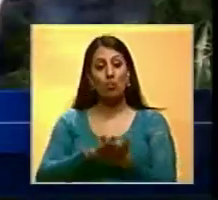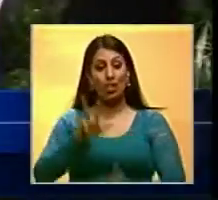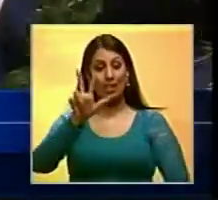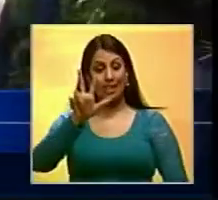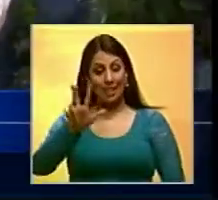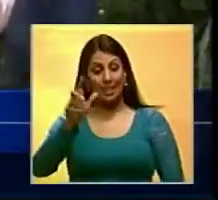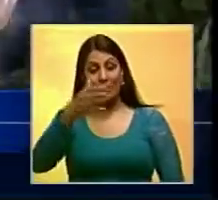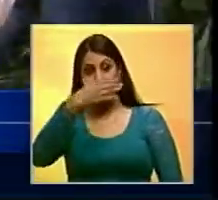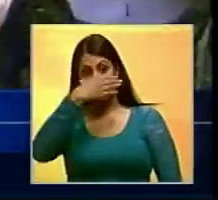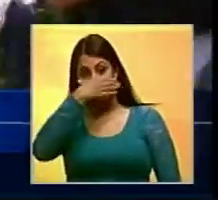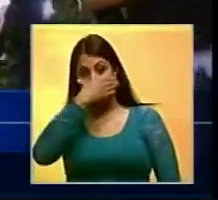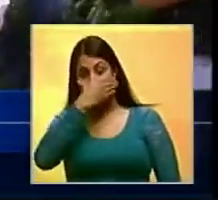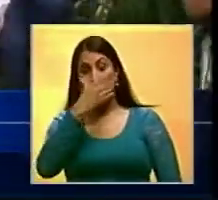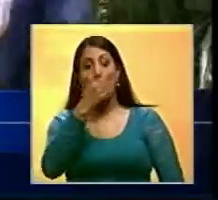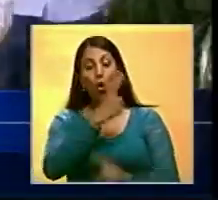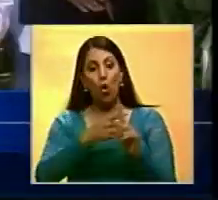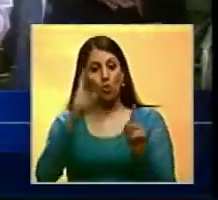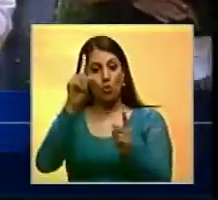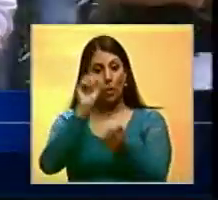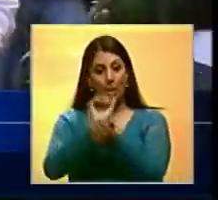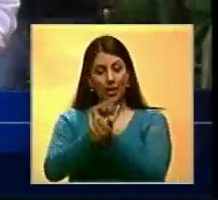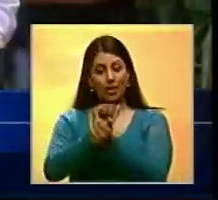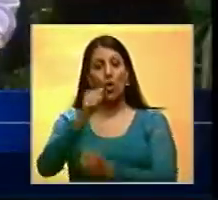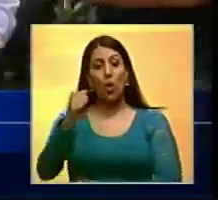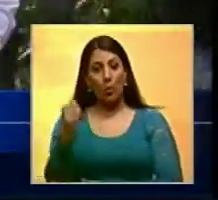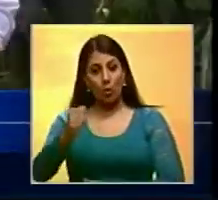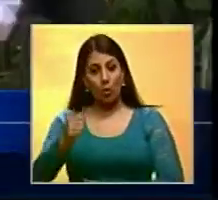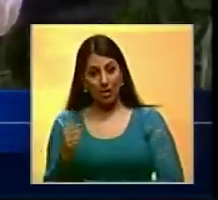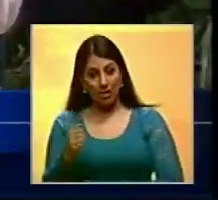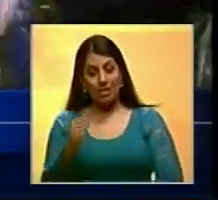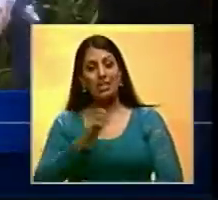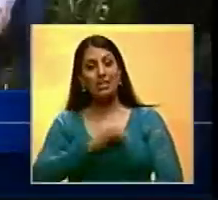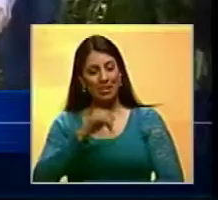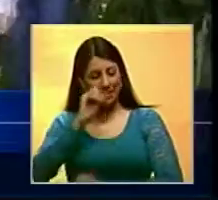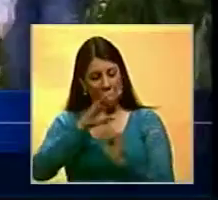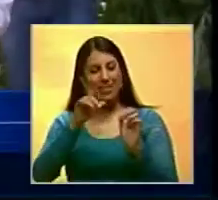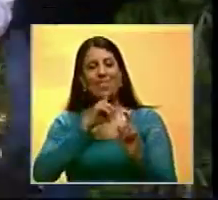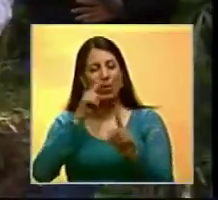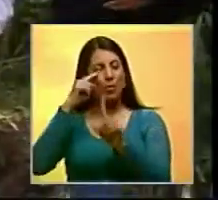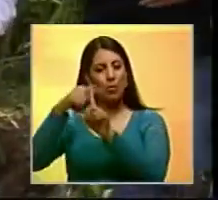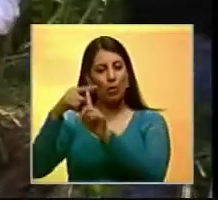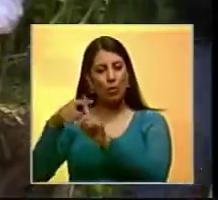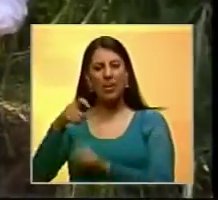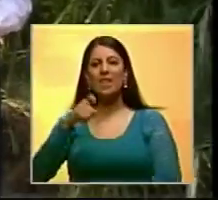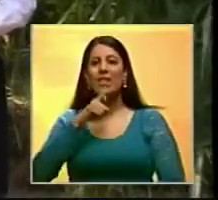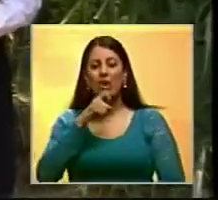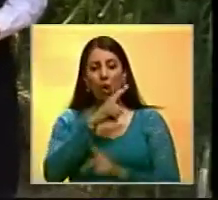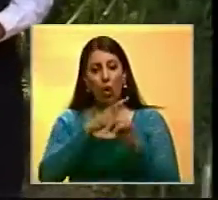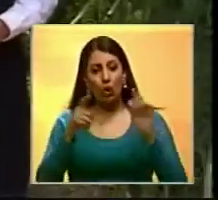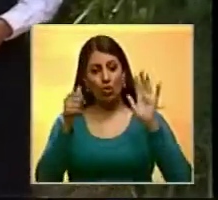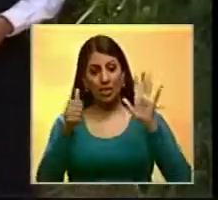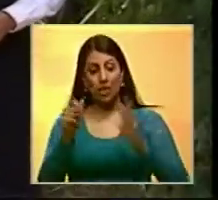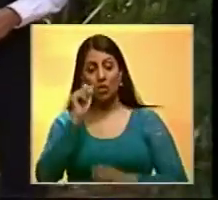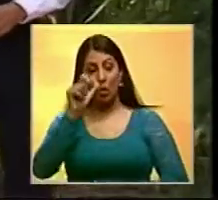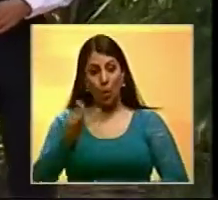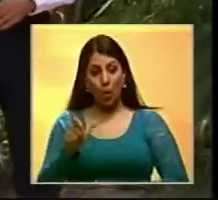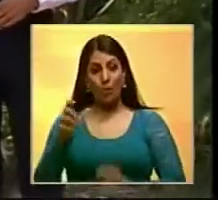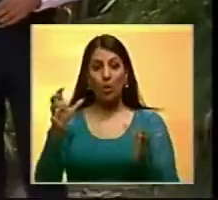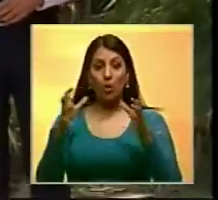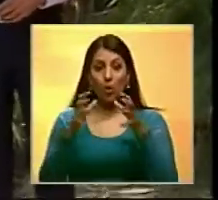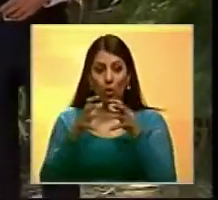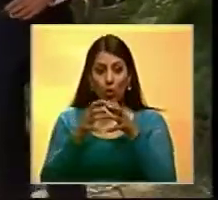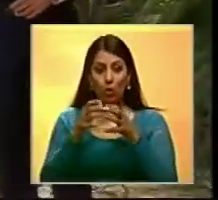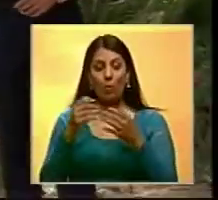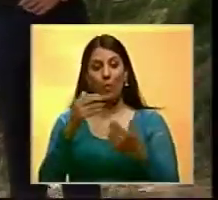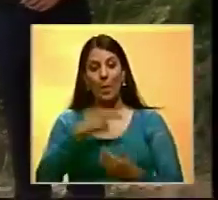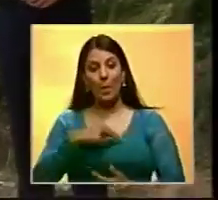de los secuestradores y otro fue detenido, la policía científica ya tiene plenamente identificado a otros 6 hombres pertenecientes